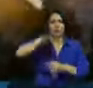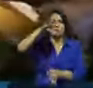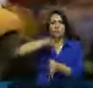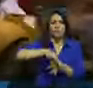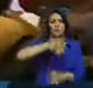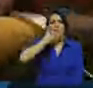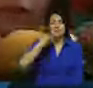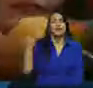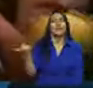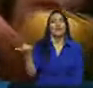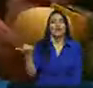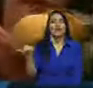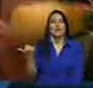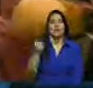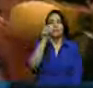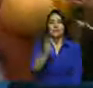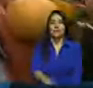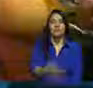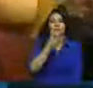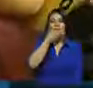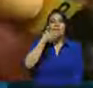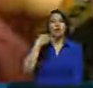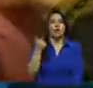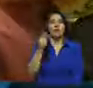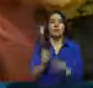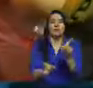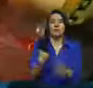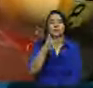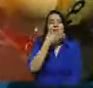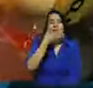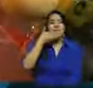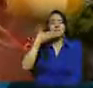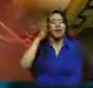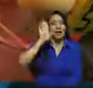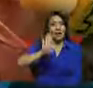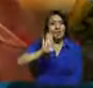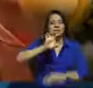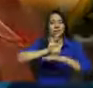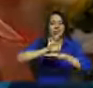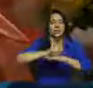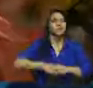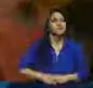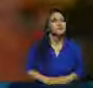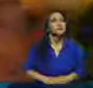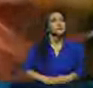mejor y por los mejores, que eso debe hacer el Ecuador.